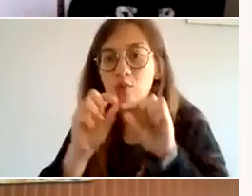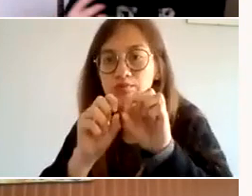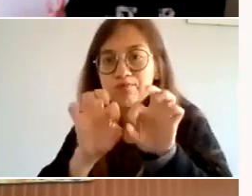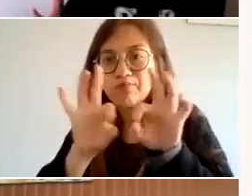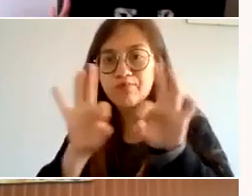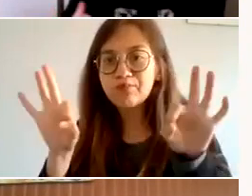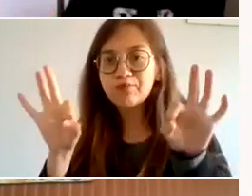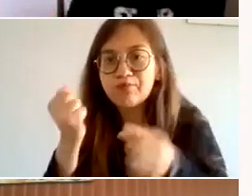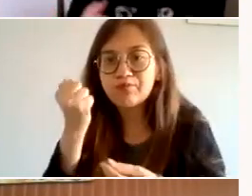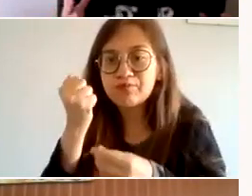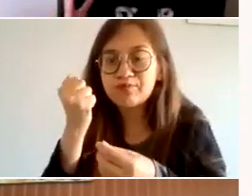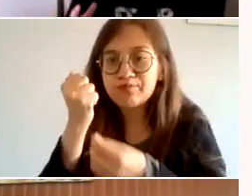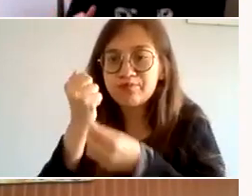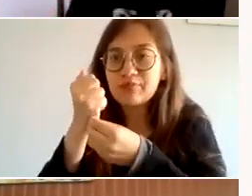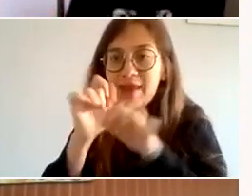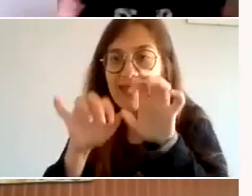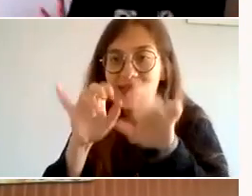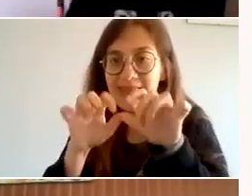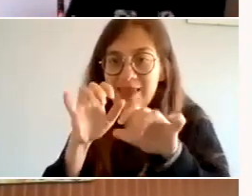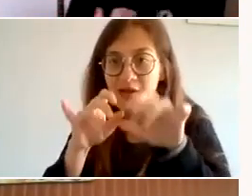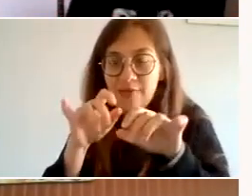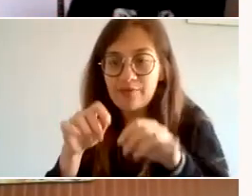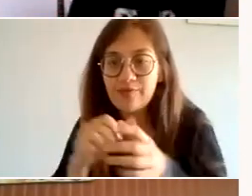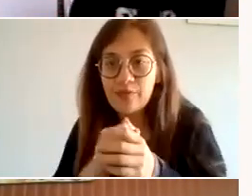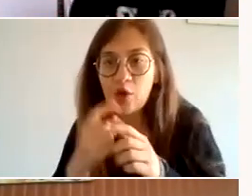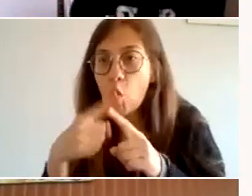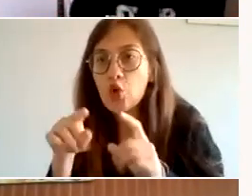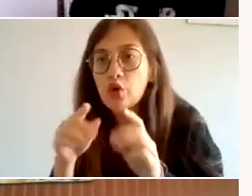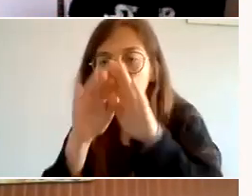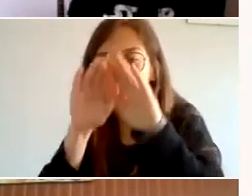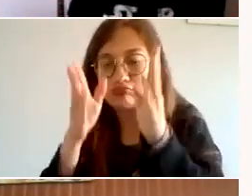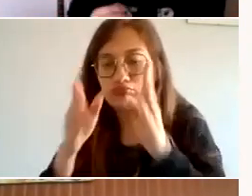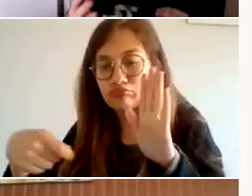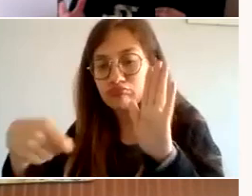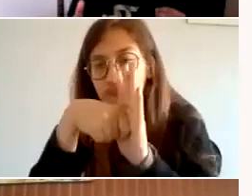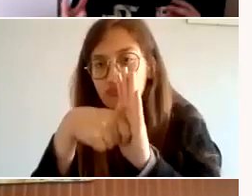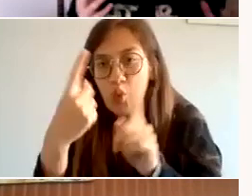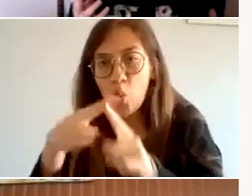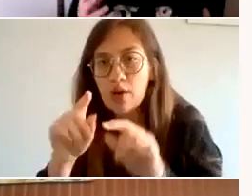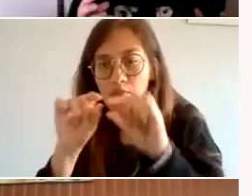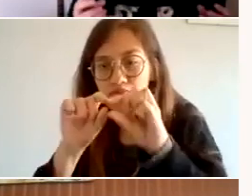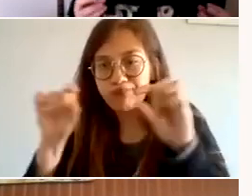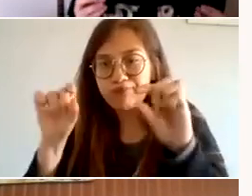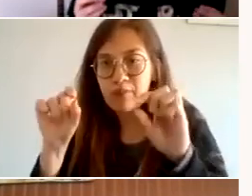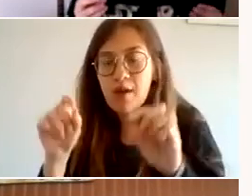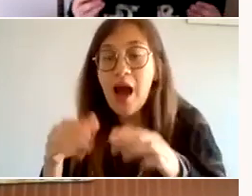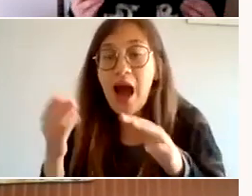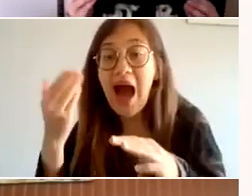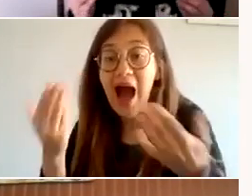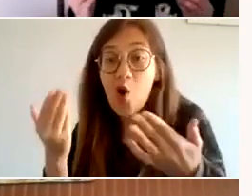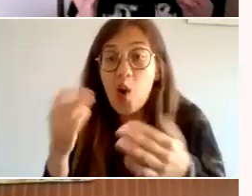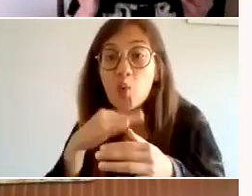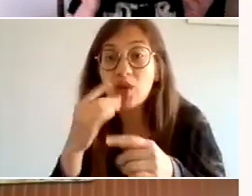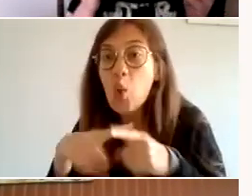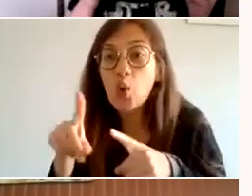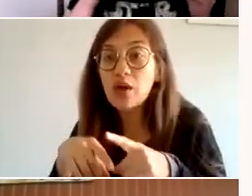la fibra óptica, que son cables que ya no son de cobre como anteriormente, sino que son de arcilla y silicio, que al final de